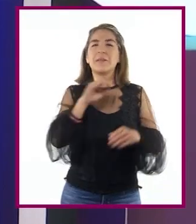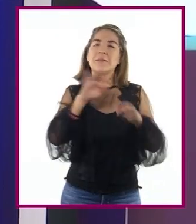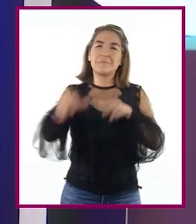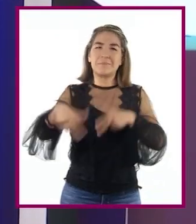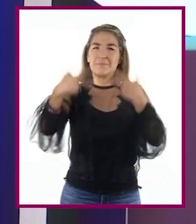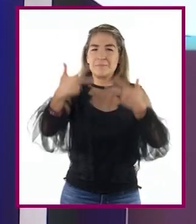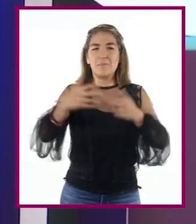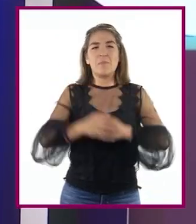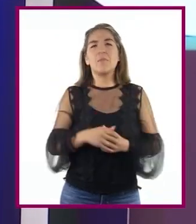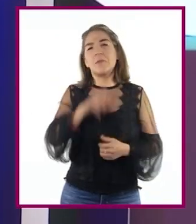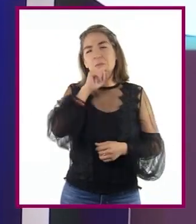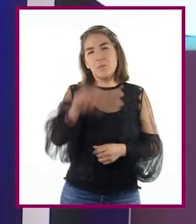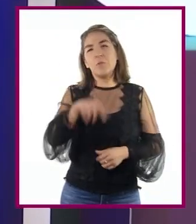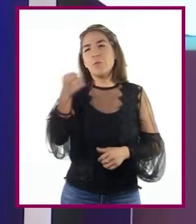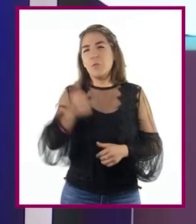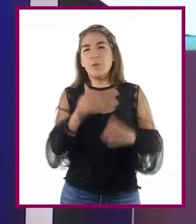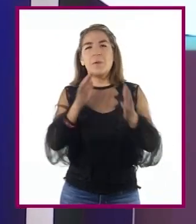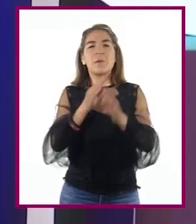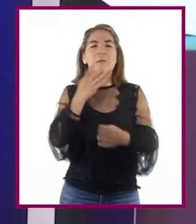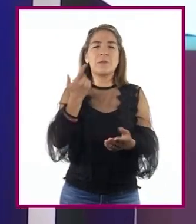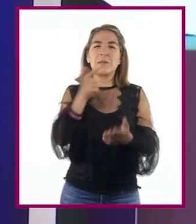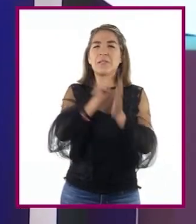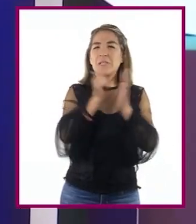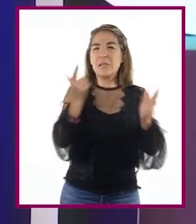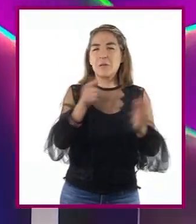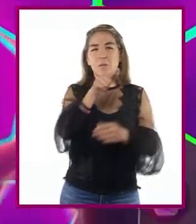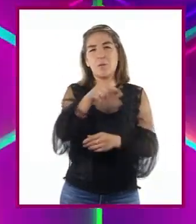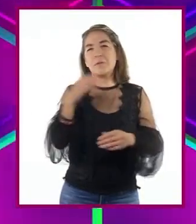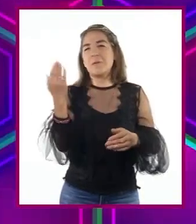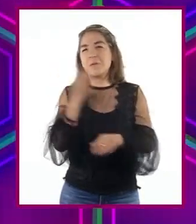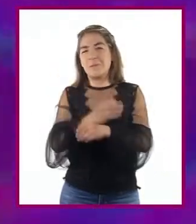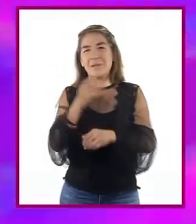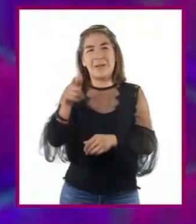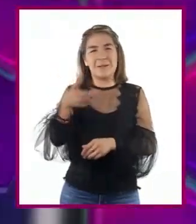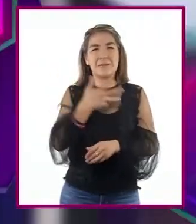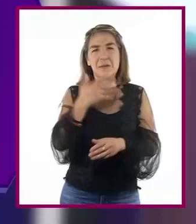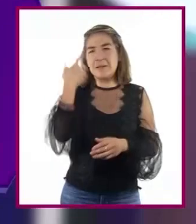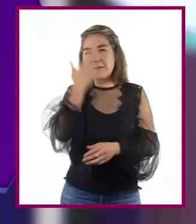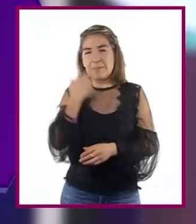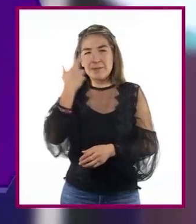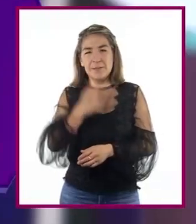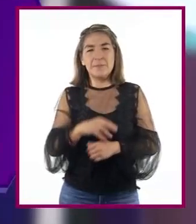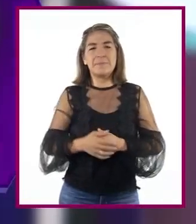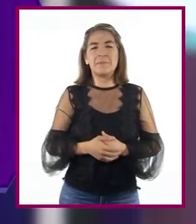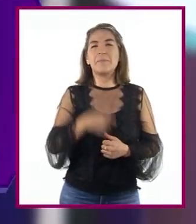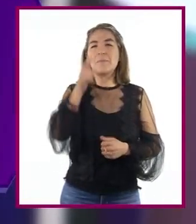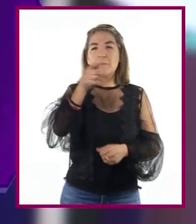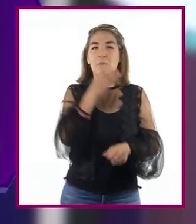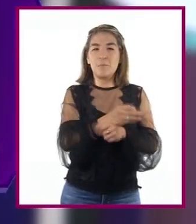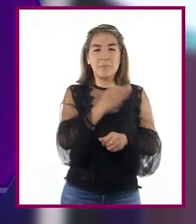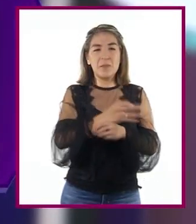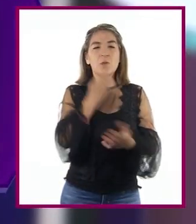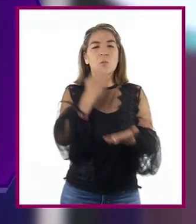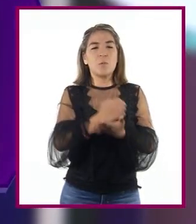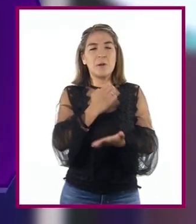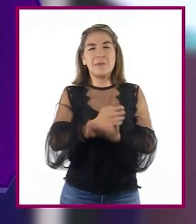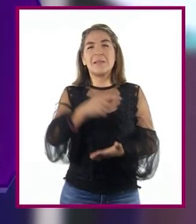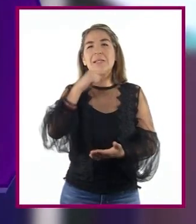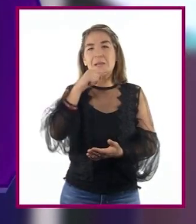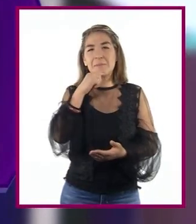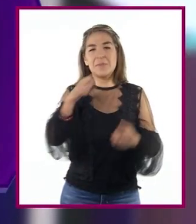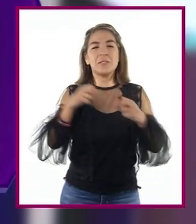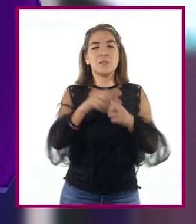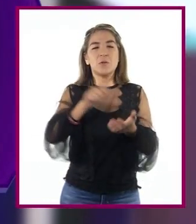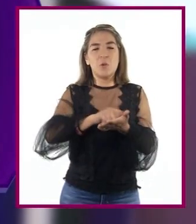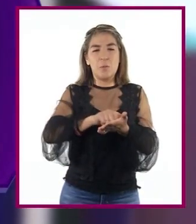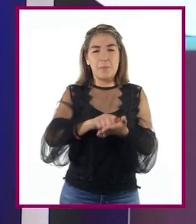distancia, u otros materiales como su libro de texto gratuito. Tengan a la mano cuaderno, lápiz, goma